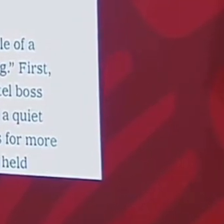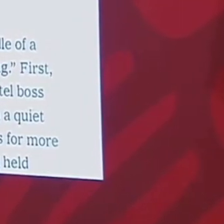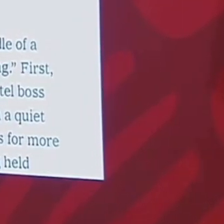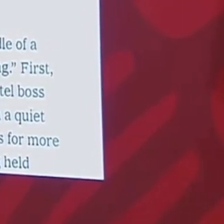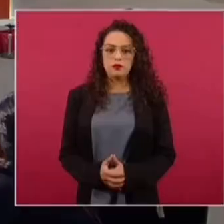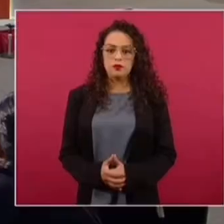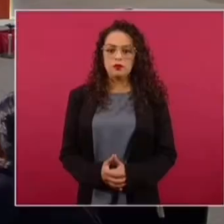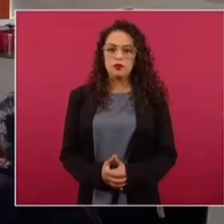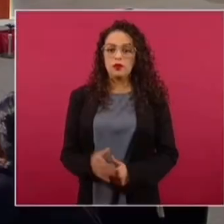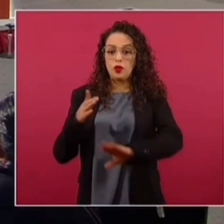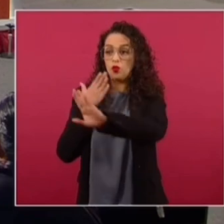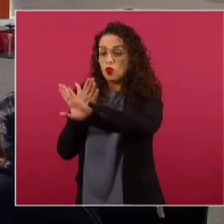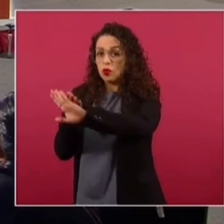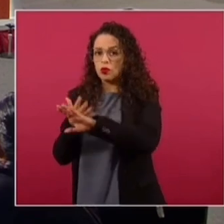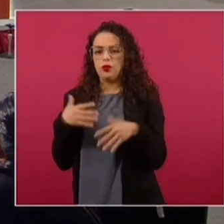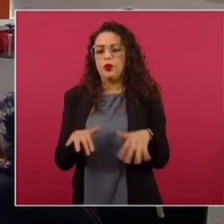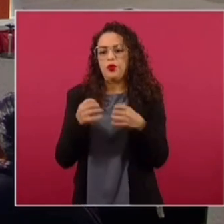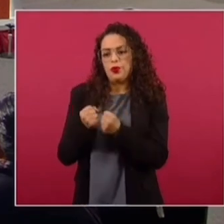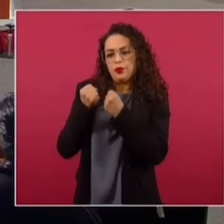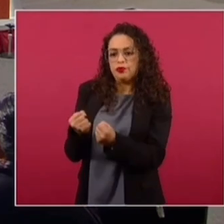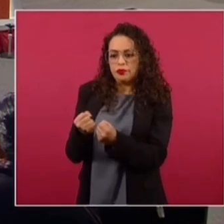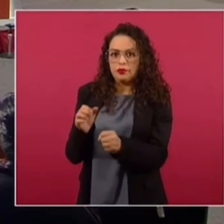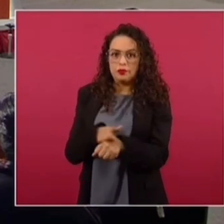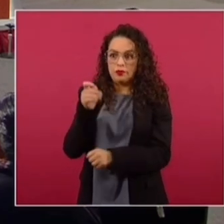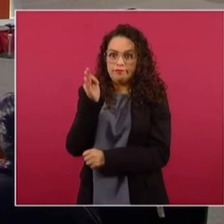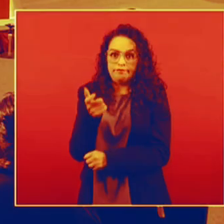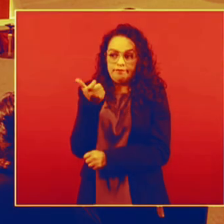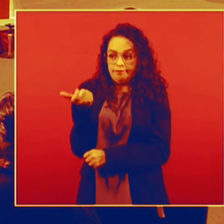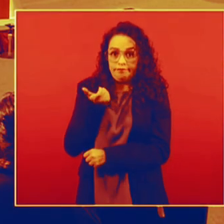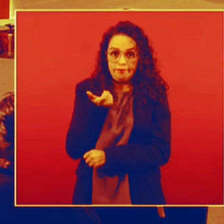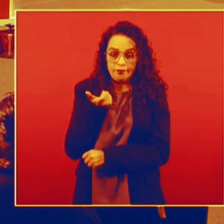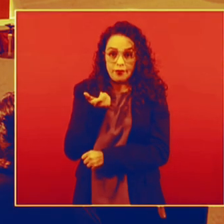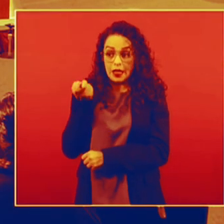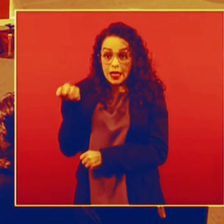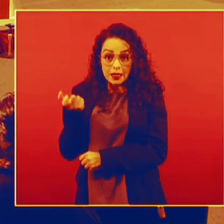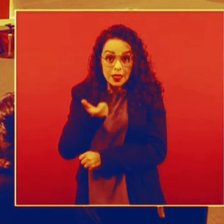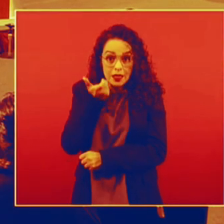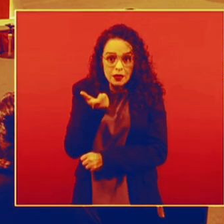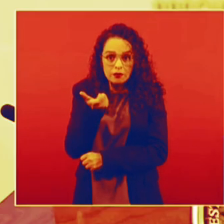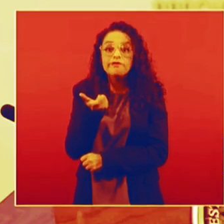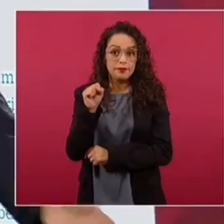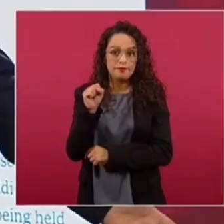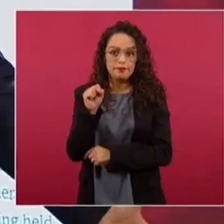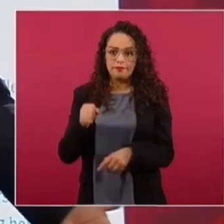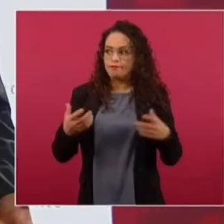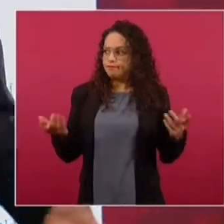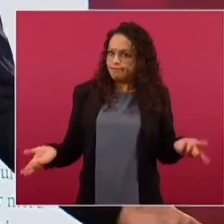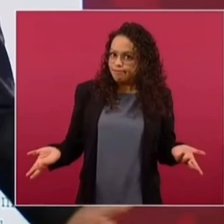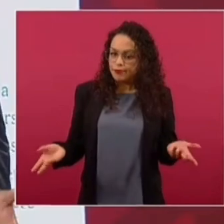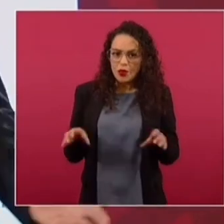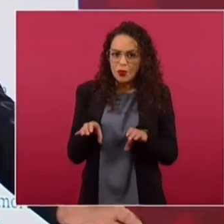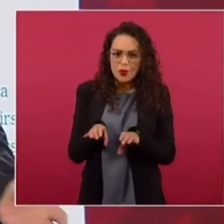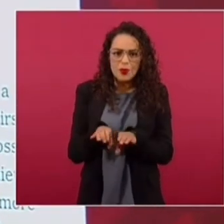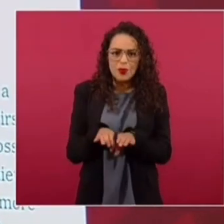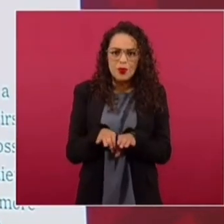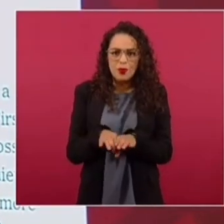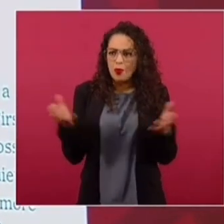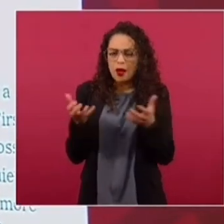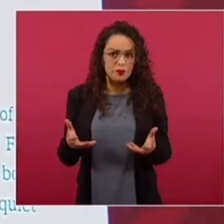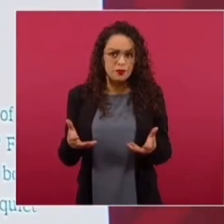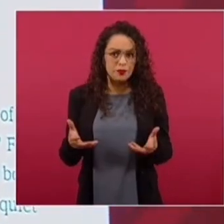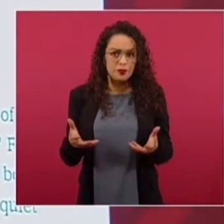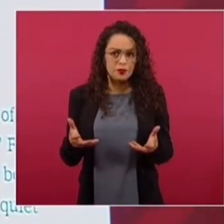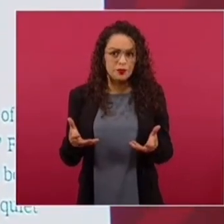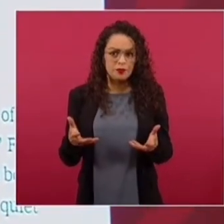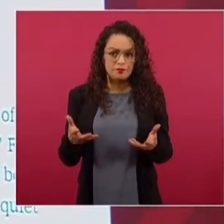recibiendo dinero, pero señalando que parte de ese dinero iba a los pinos. Entonces, ¿cómo va a ser el juicio?